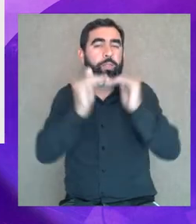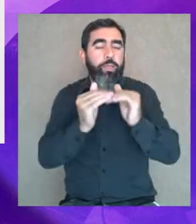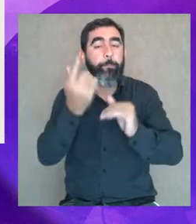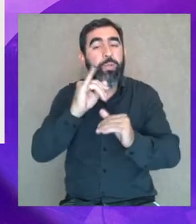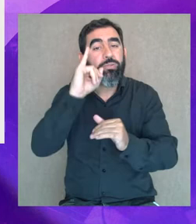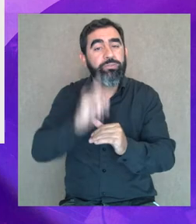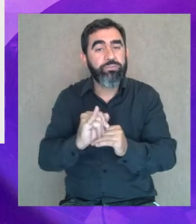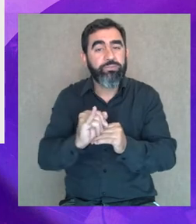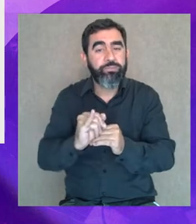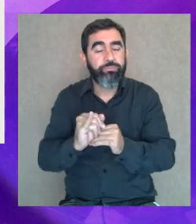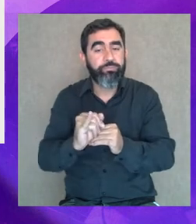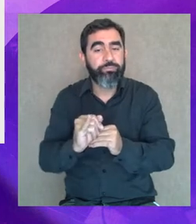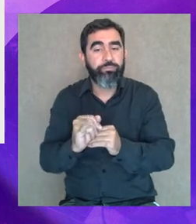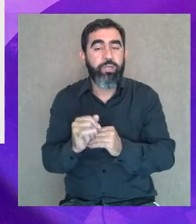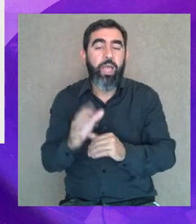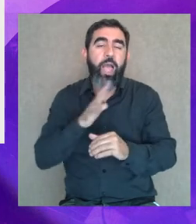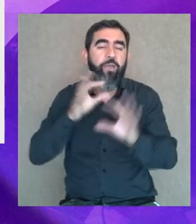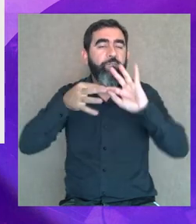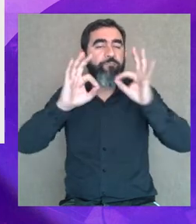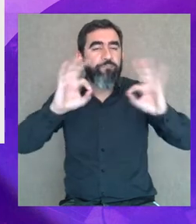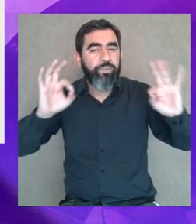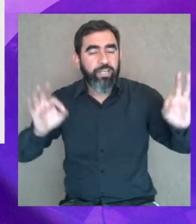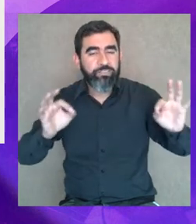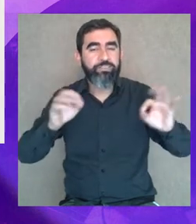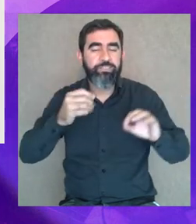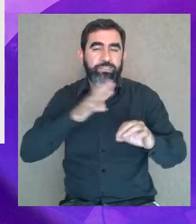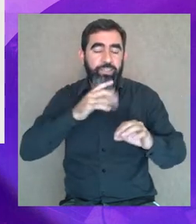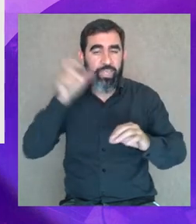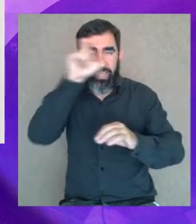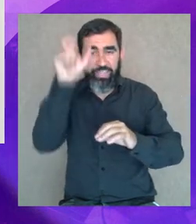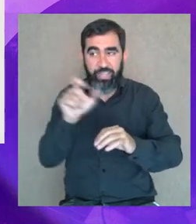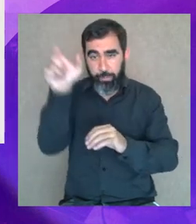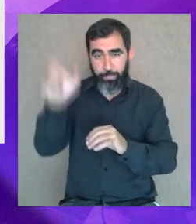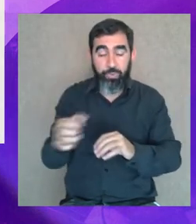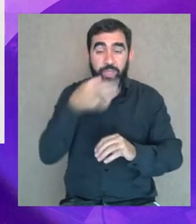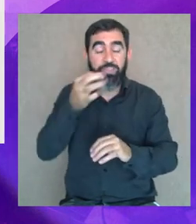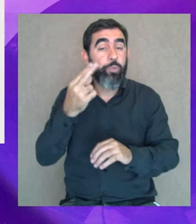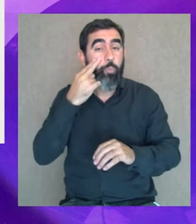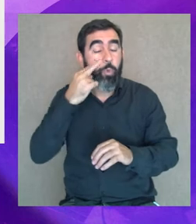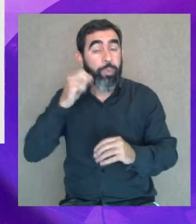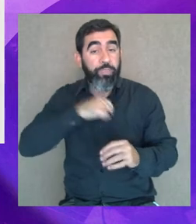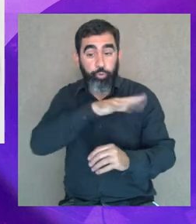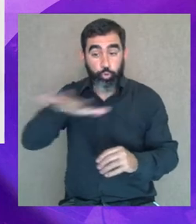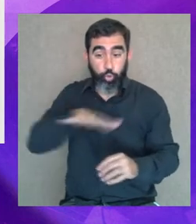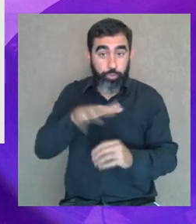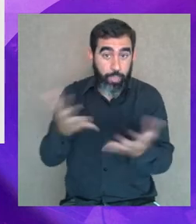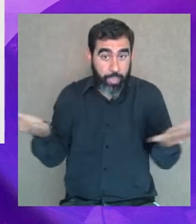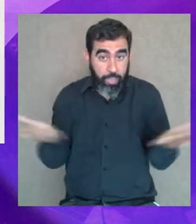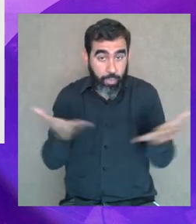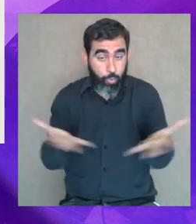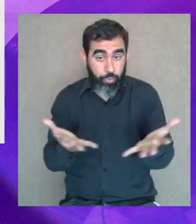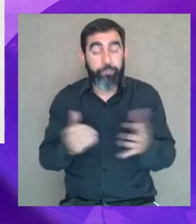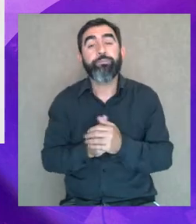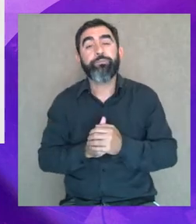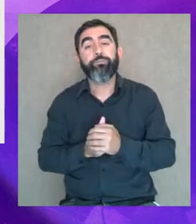se trata de una frase de un diseñador italiano ya mayor que decía el problema de la sociedad contemporánea es